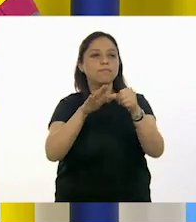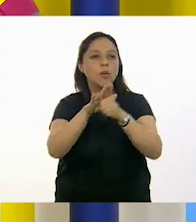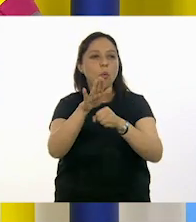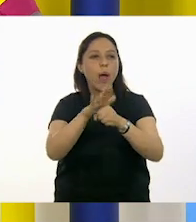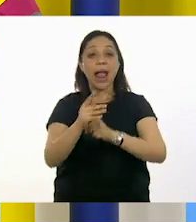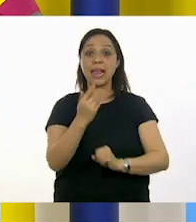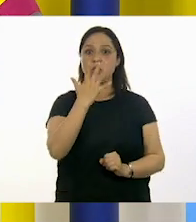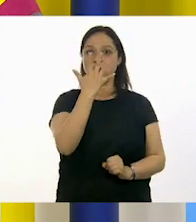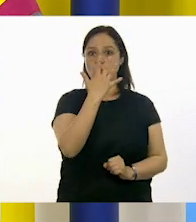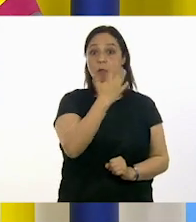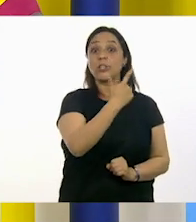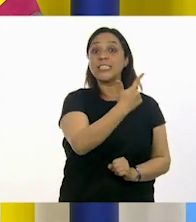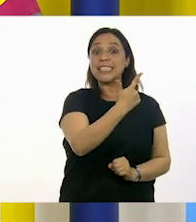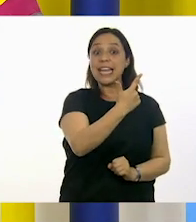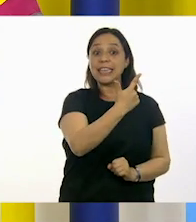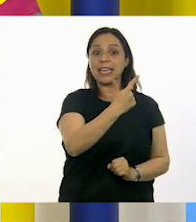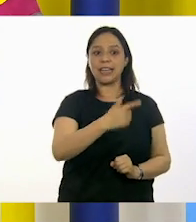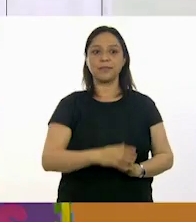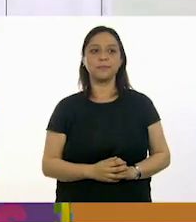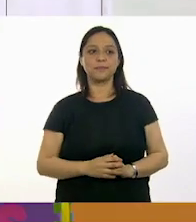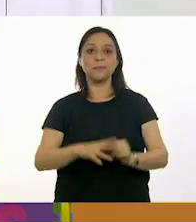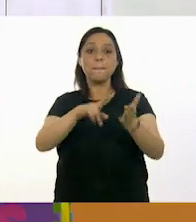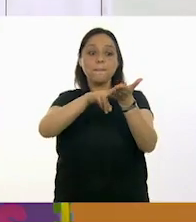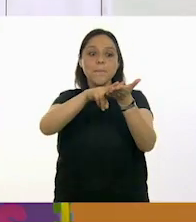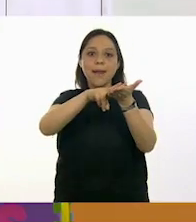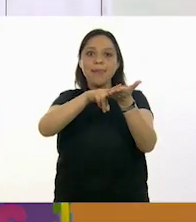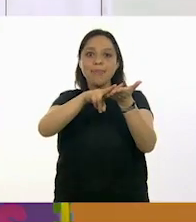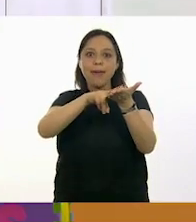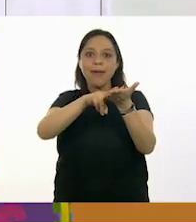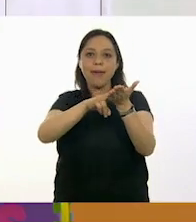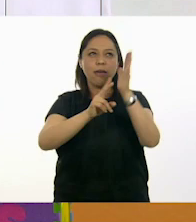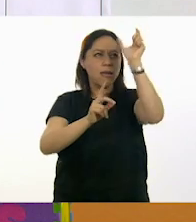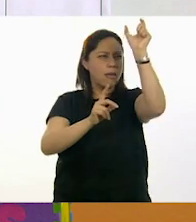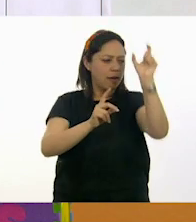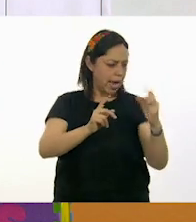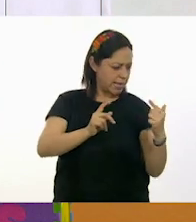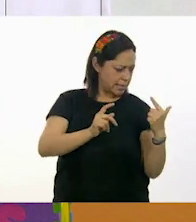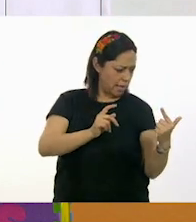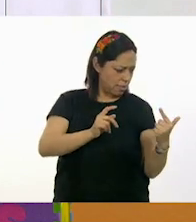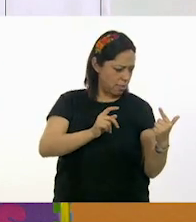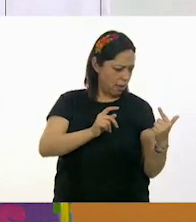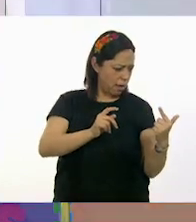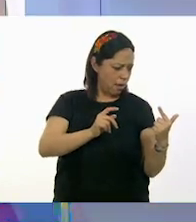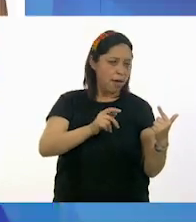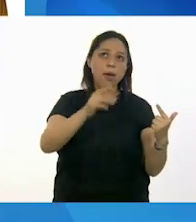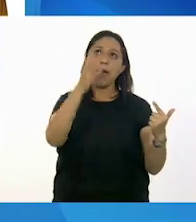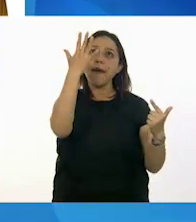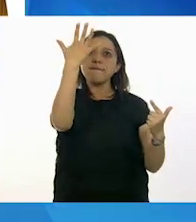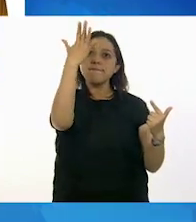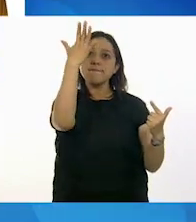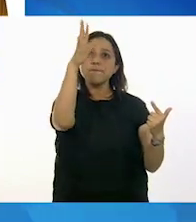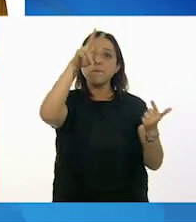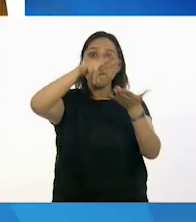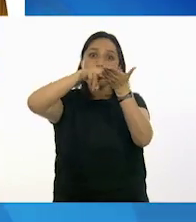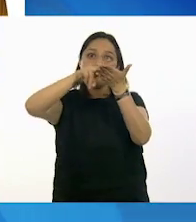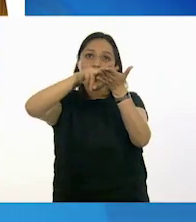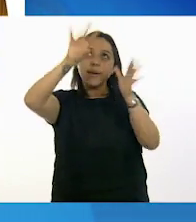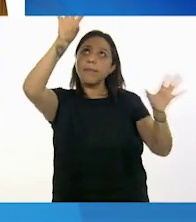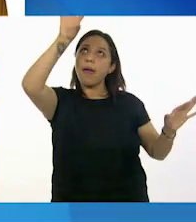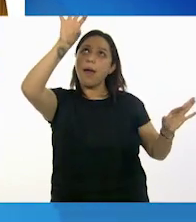número 7 en verde. Fila 7. Y aquí está el árbol verde. Aquí lo voy a